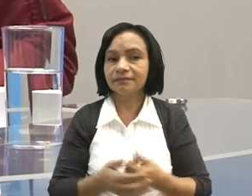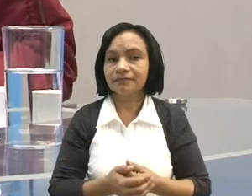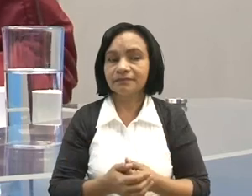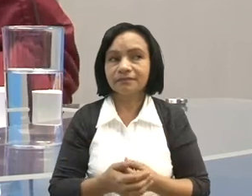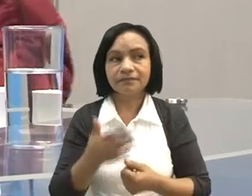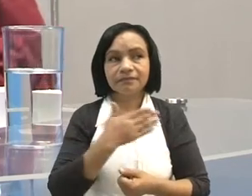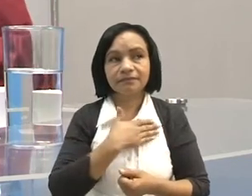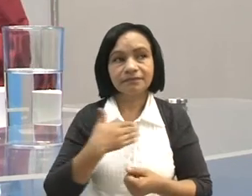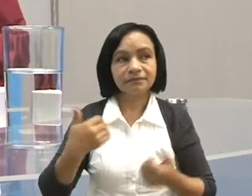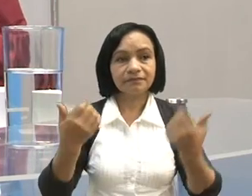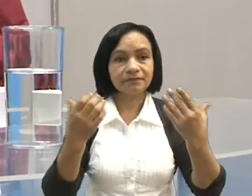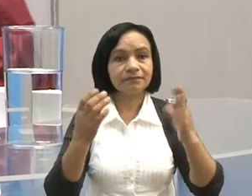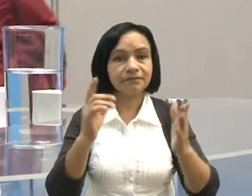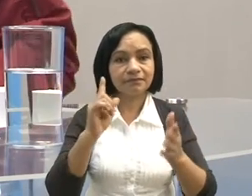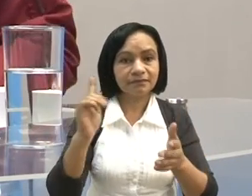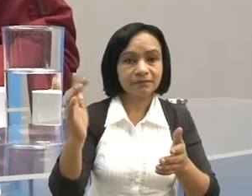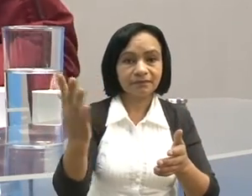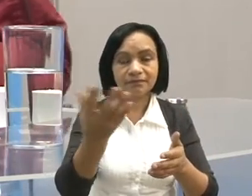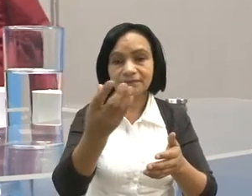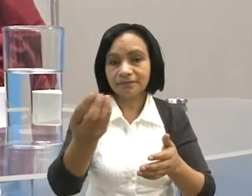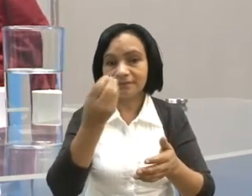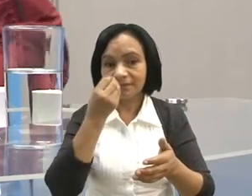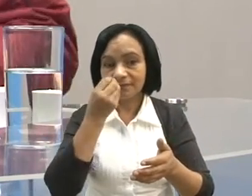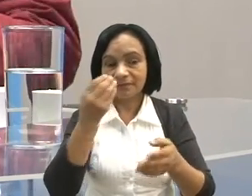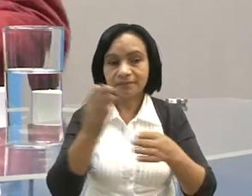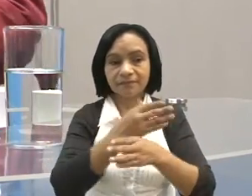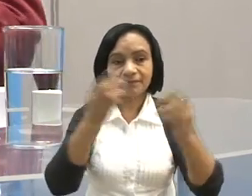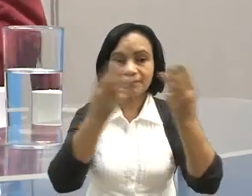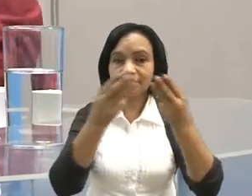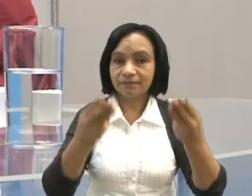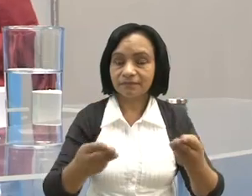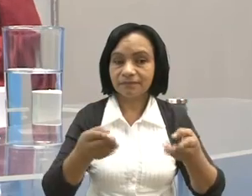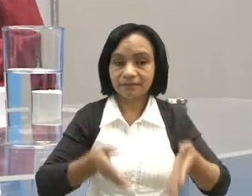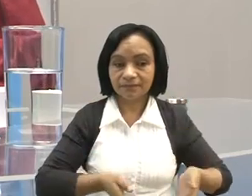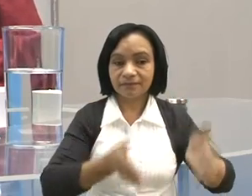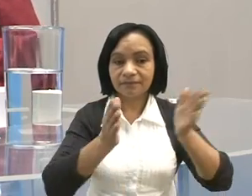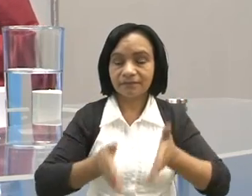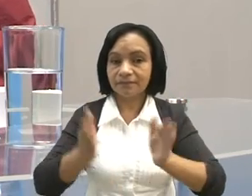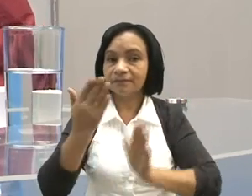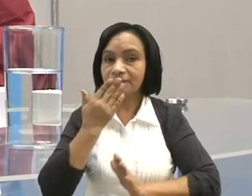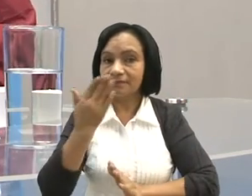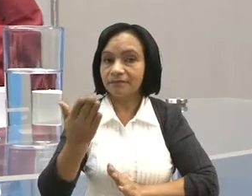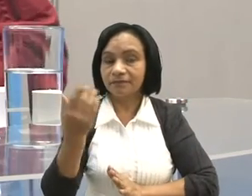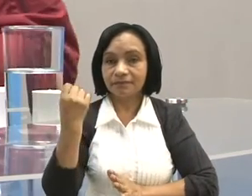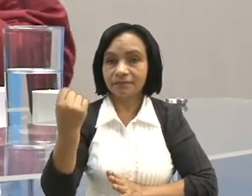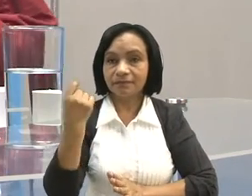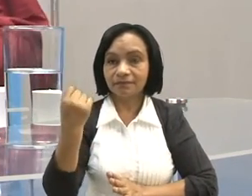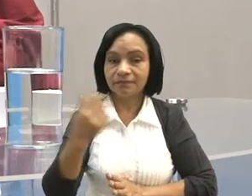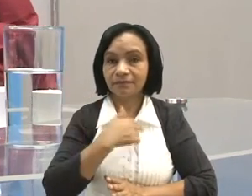en mejores condiciones todo lo que es la merienda, la infraestructura, los materiales, si no tienes carreteras adecuadas para hacerlo?